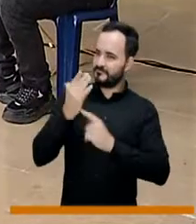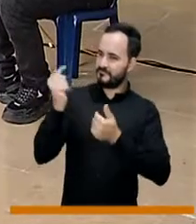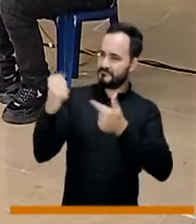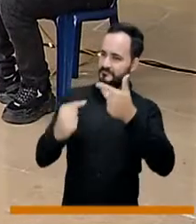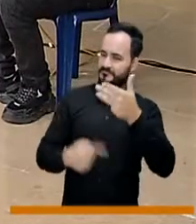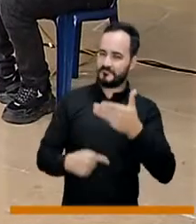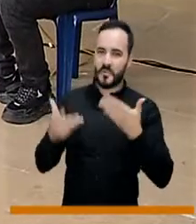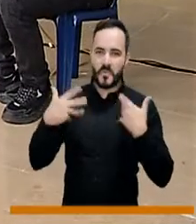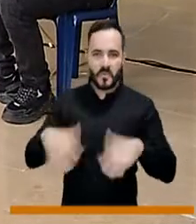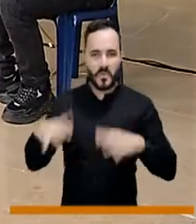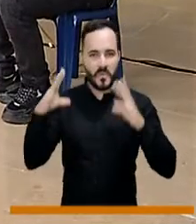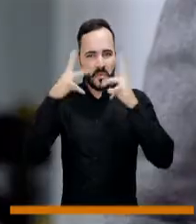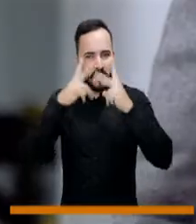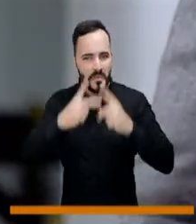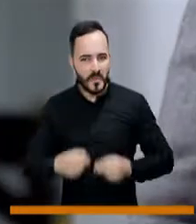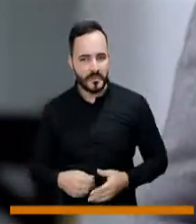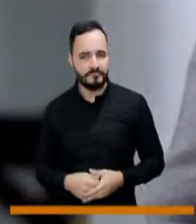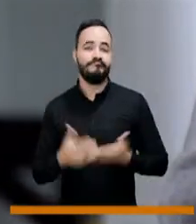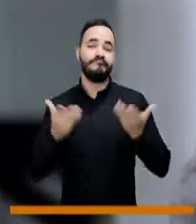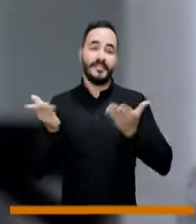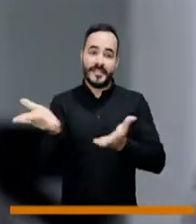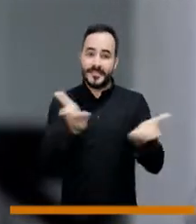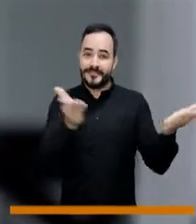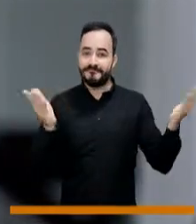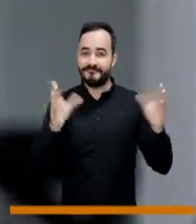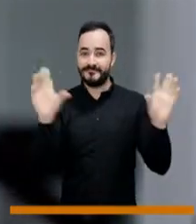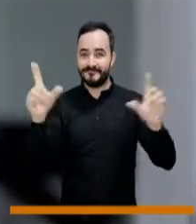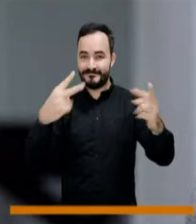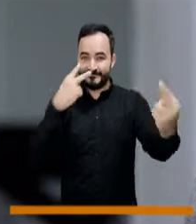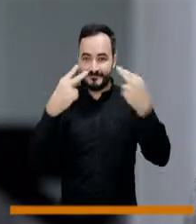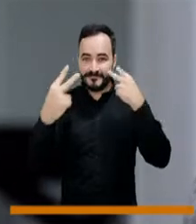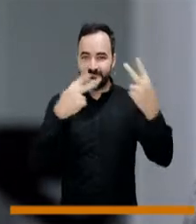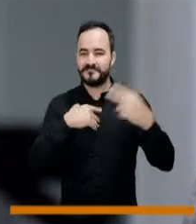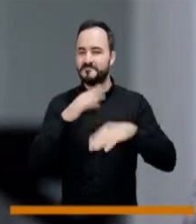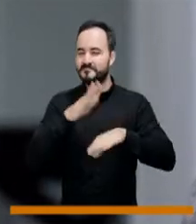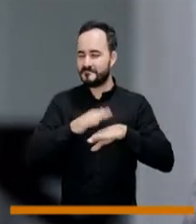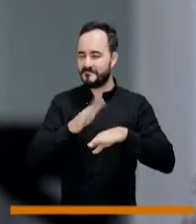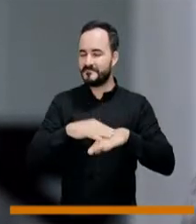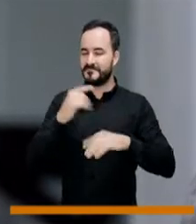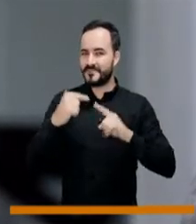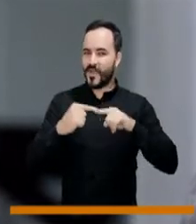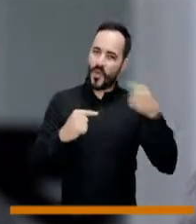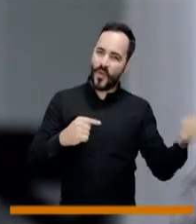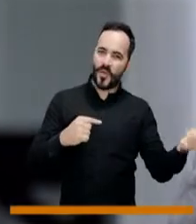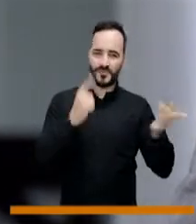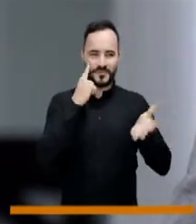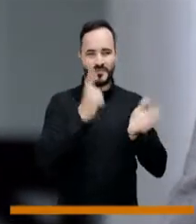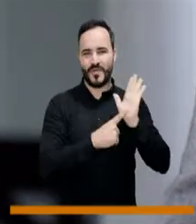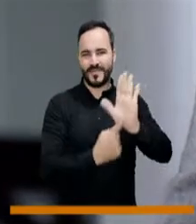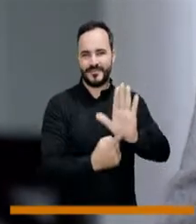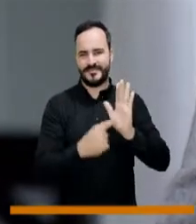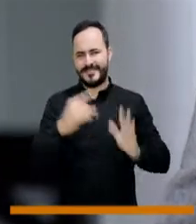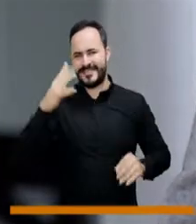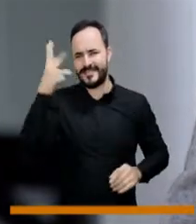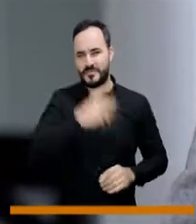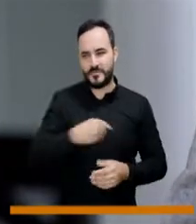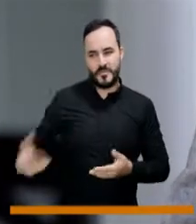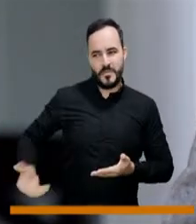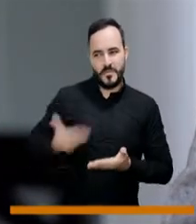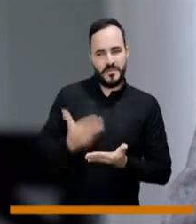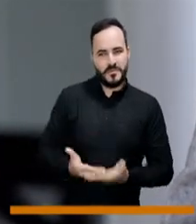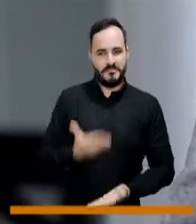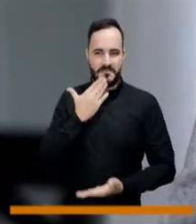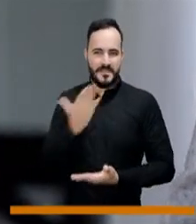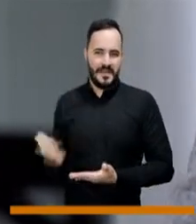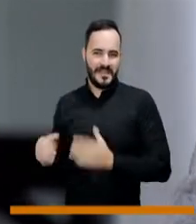dejar ensayar. Nos disculpan que los hayamos interrumpido y muchísimas gracias por compartirnos esta maravillosa experiencia. Y a nuestros televidentes les